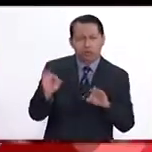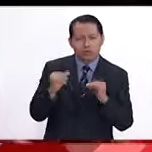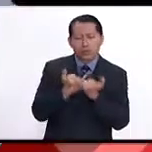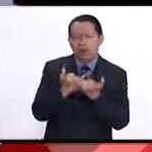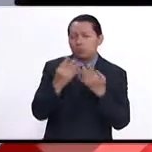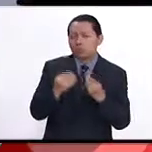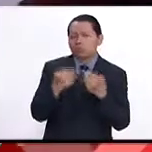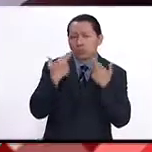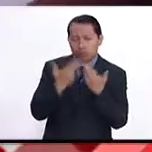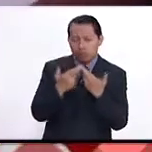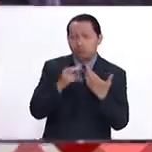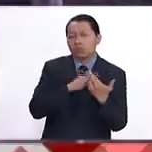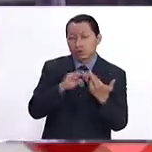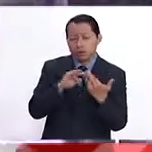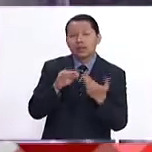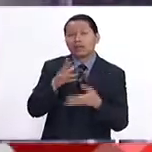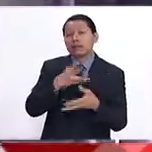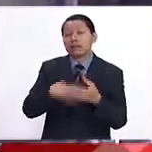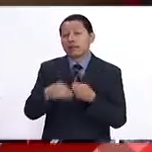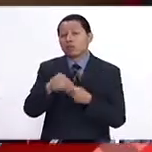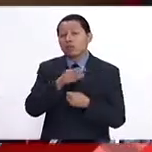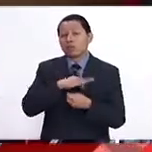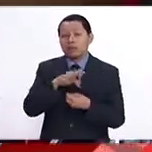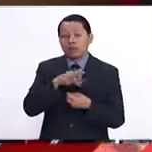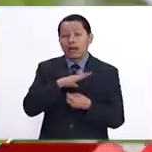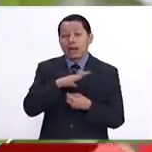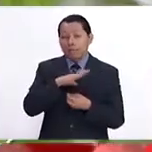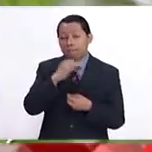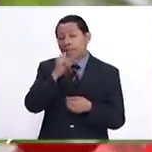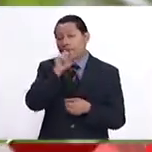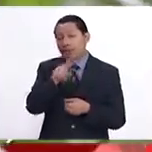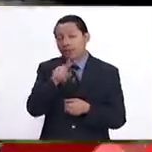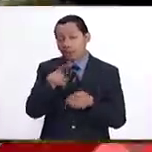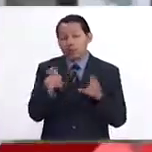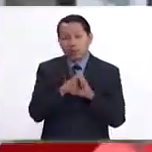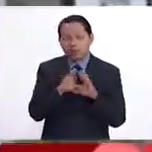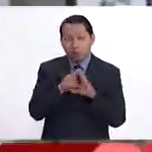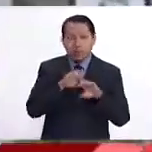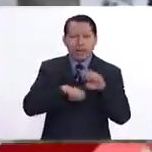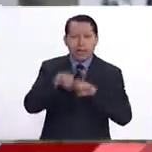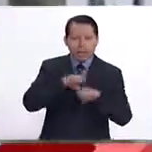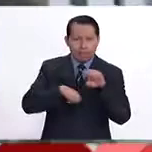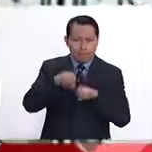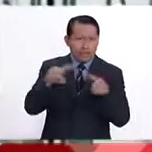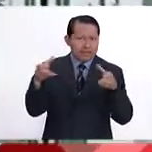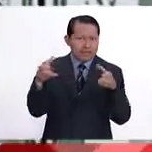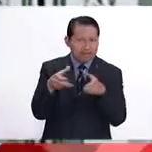muchas reuniones. Y de otra parte están los empresarios,